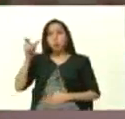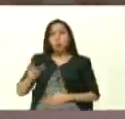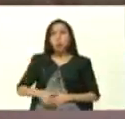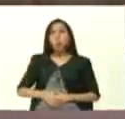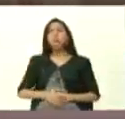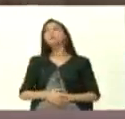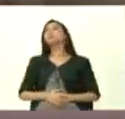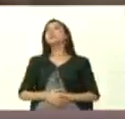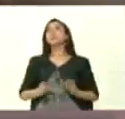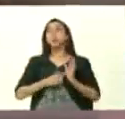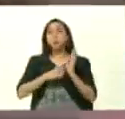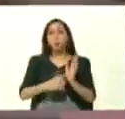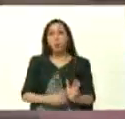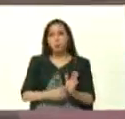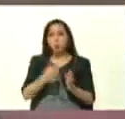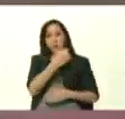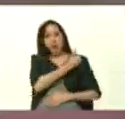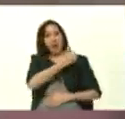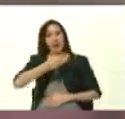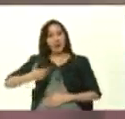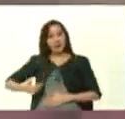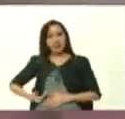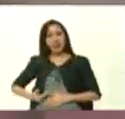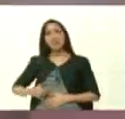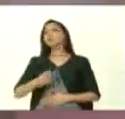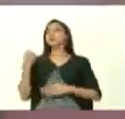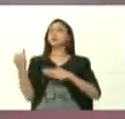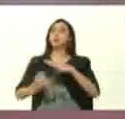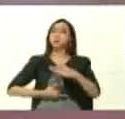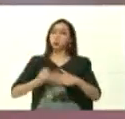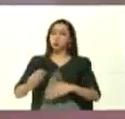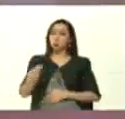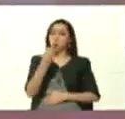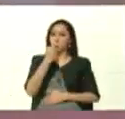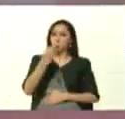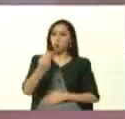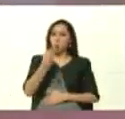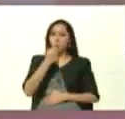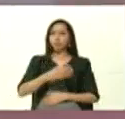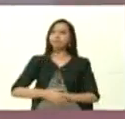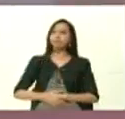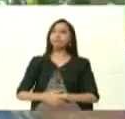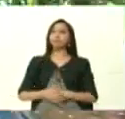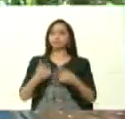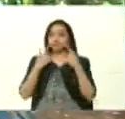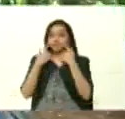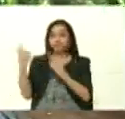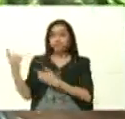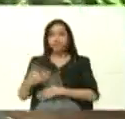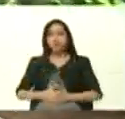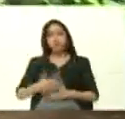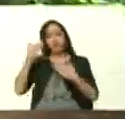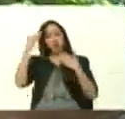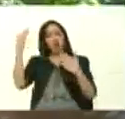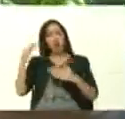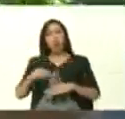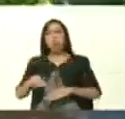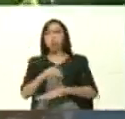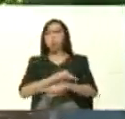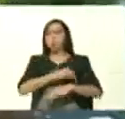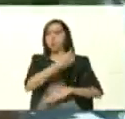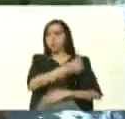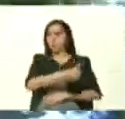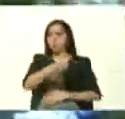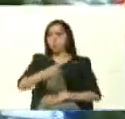está la presidenta del Instituto Nacional de Nutrición. Es dale el micrófono, Nelly, para que nos diga. Saludos, vicepresidenta, ministro,